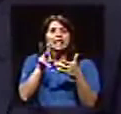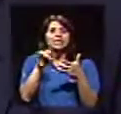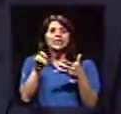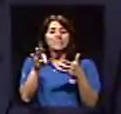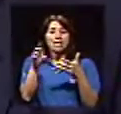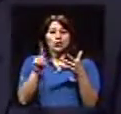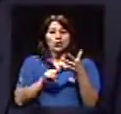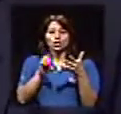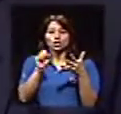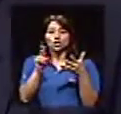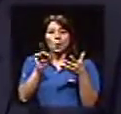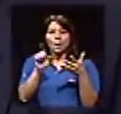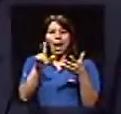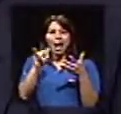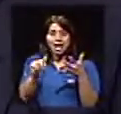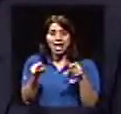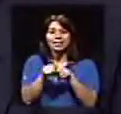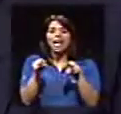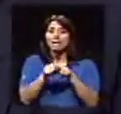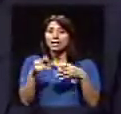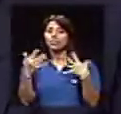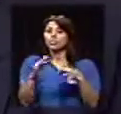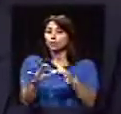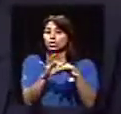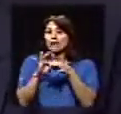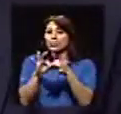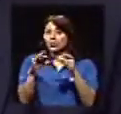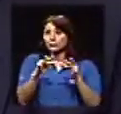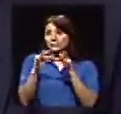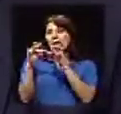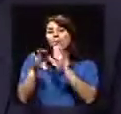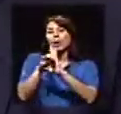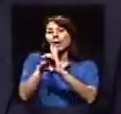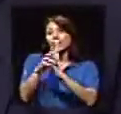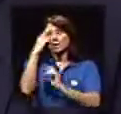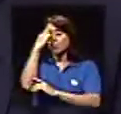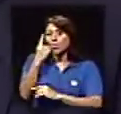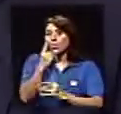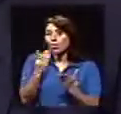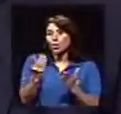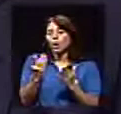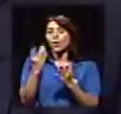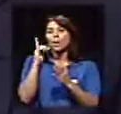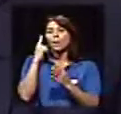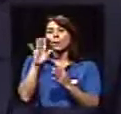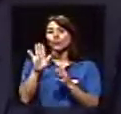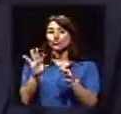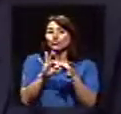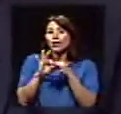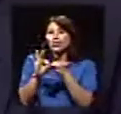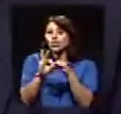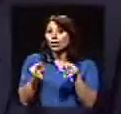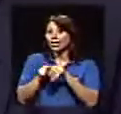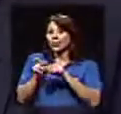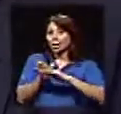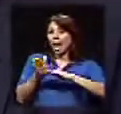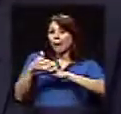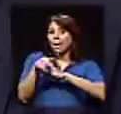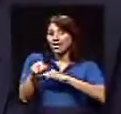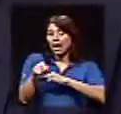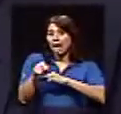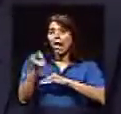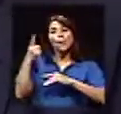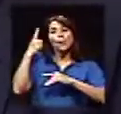es también una relación especial que mantiene como República Dominicana por su relación y Jamaica, de